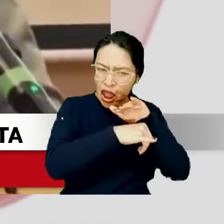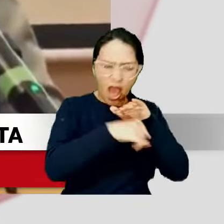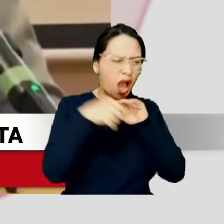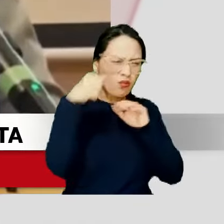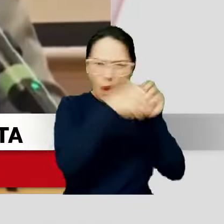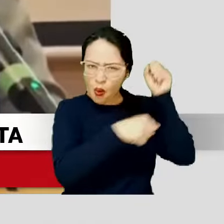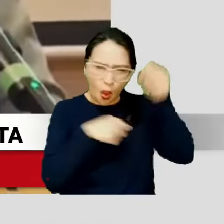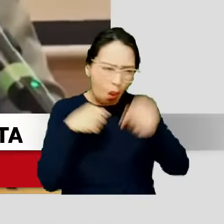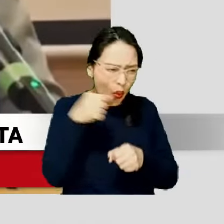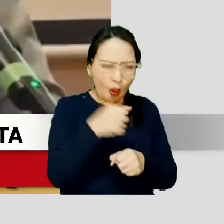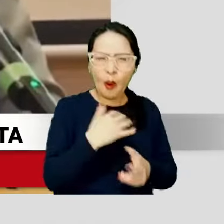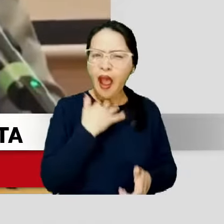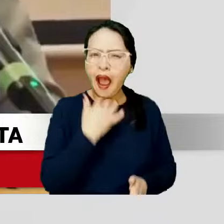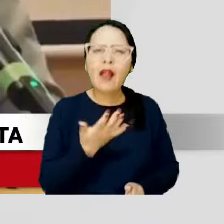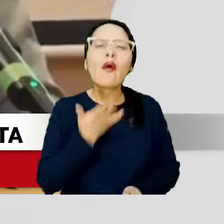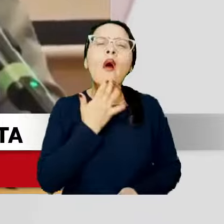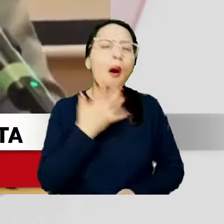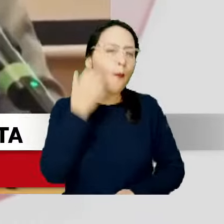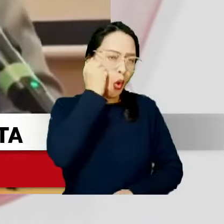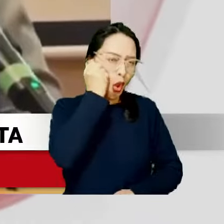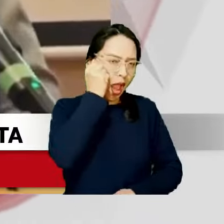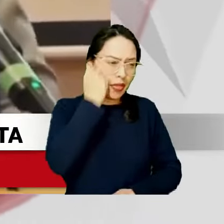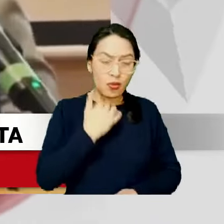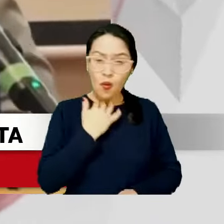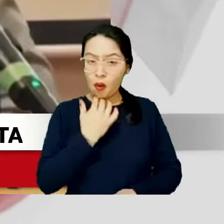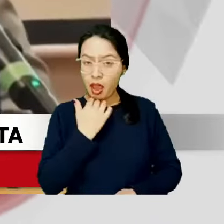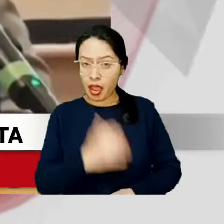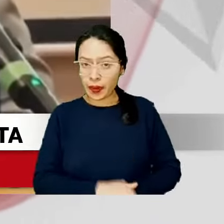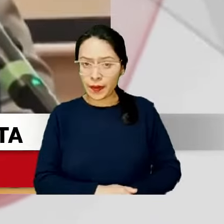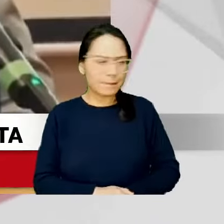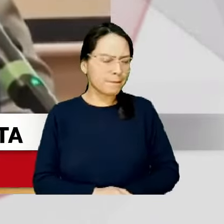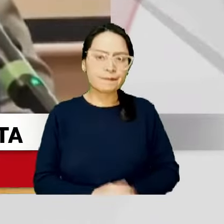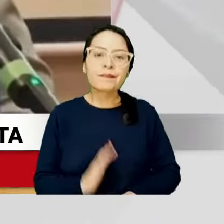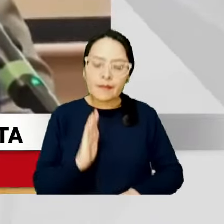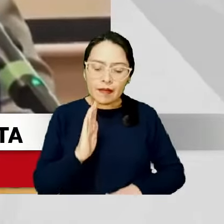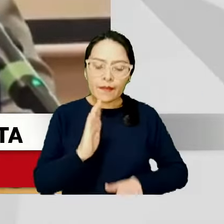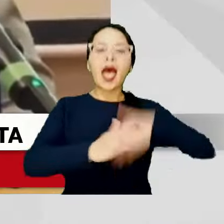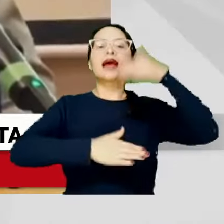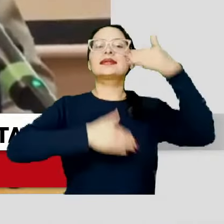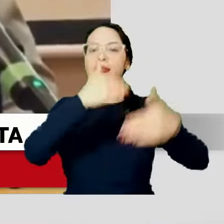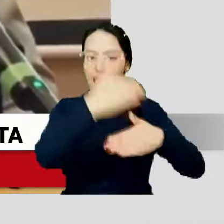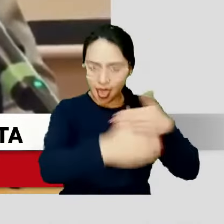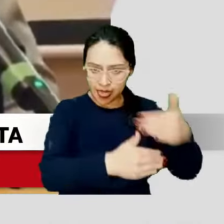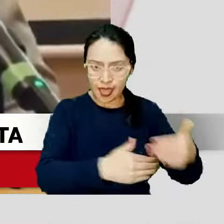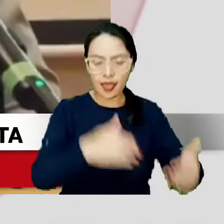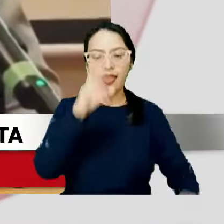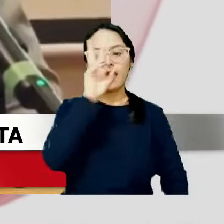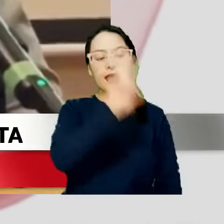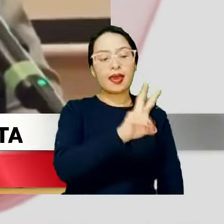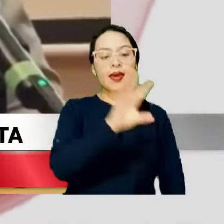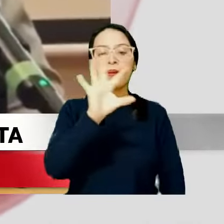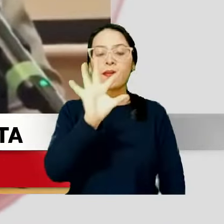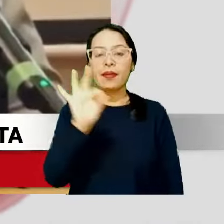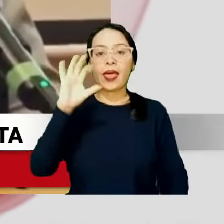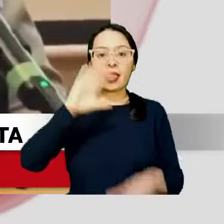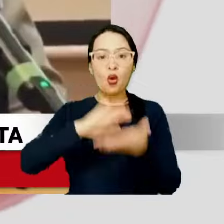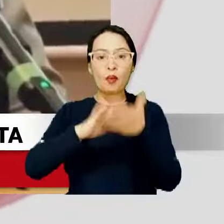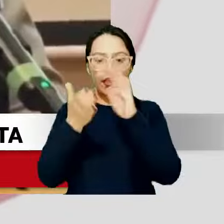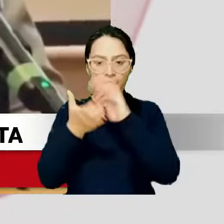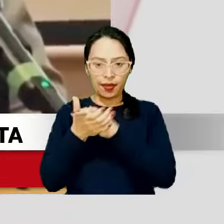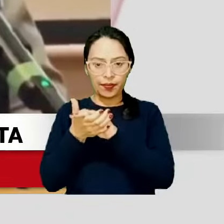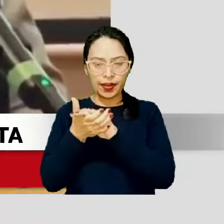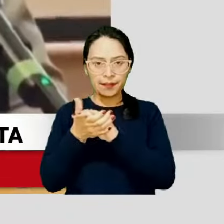cuello nacen a partir del 29 de noviembre, del día siguiente, donde le hacen otra valoración médica